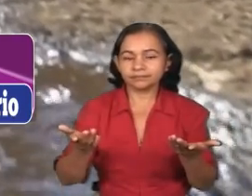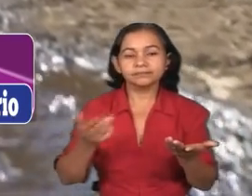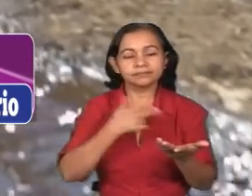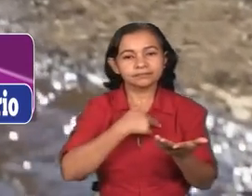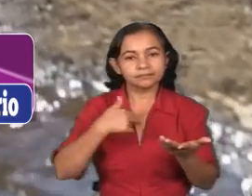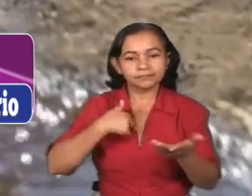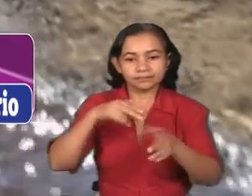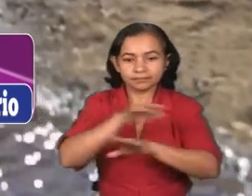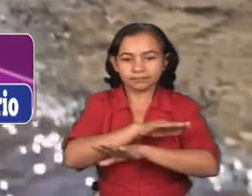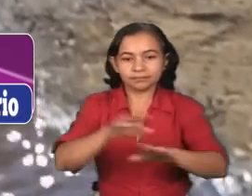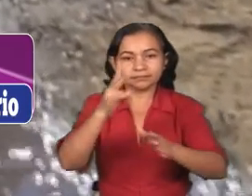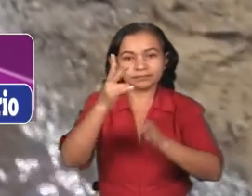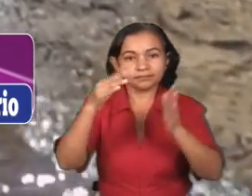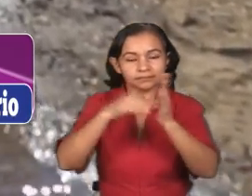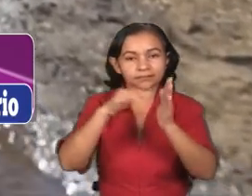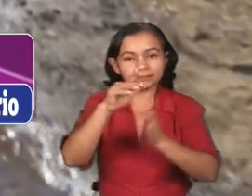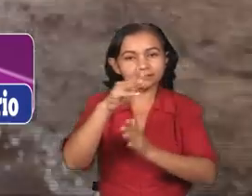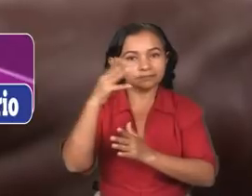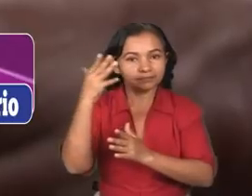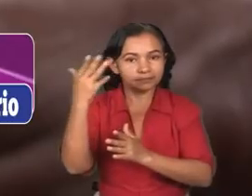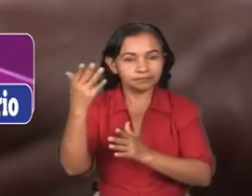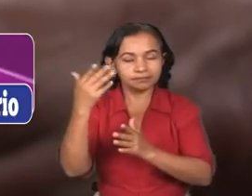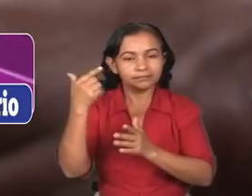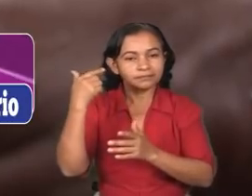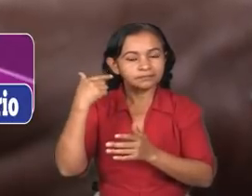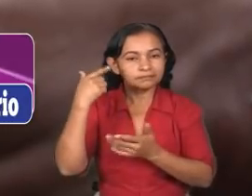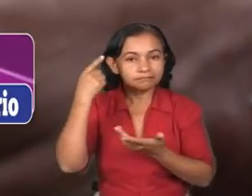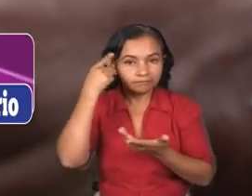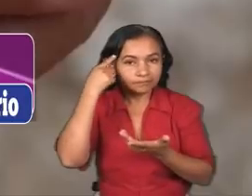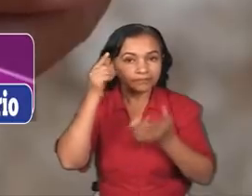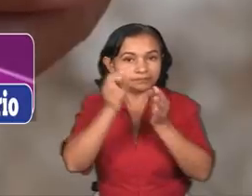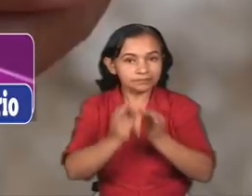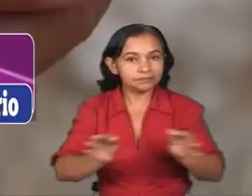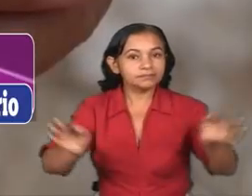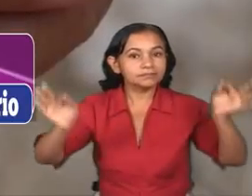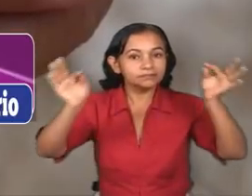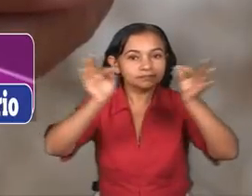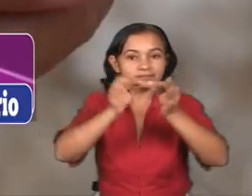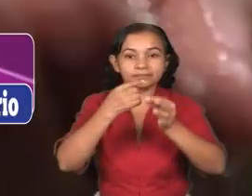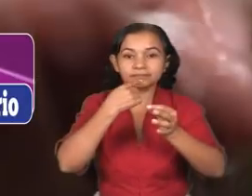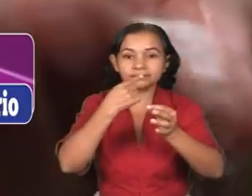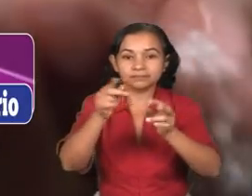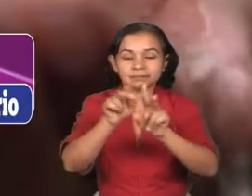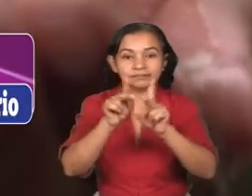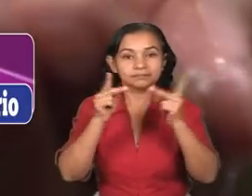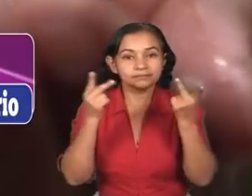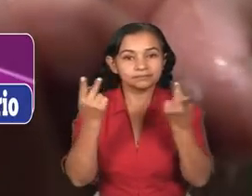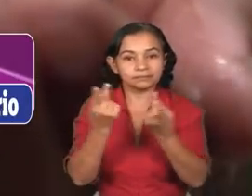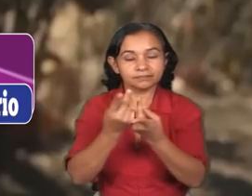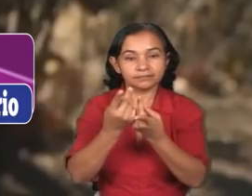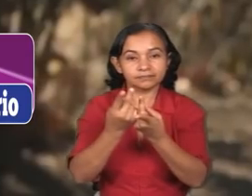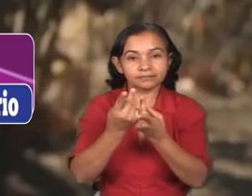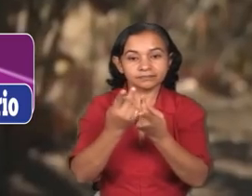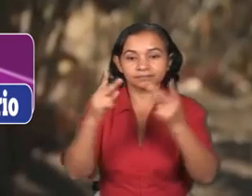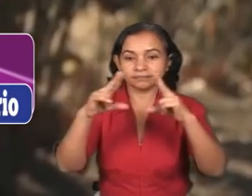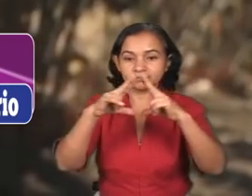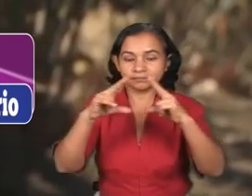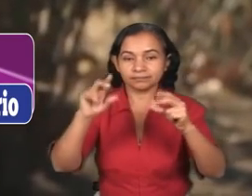a finalizar en el 2019. Entonces yo creo que es importante también trasladarle al pueblo de Nicaragua que el gobierno,